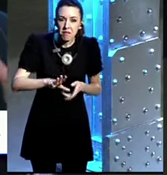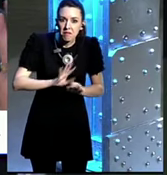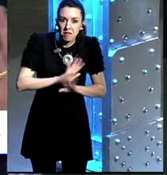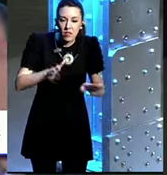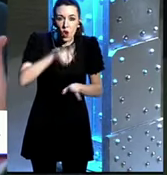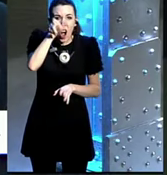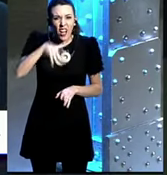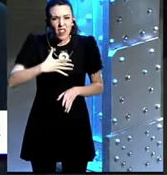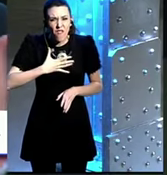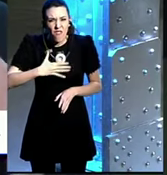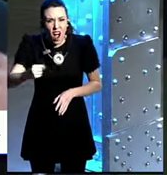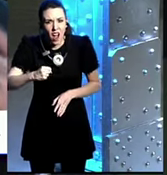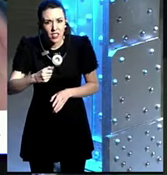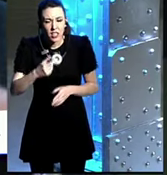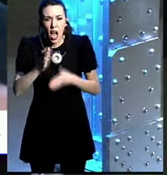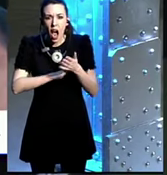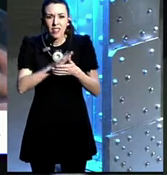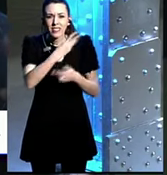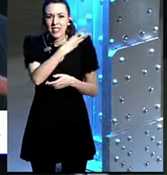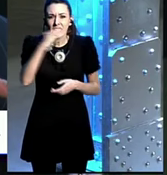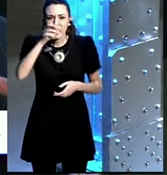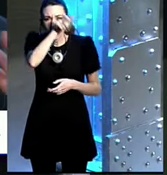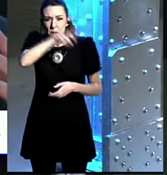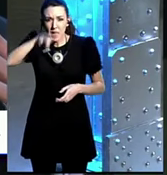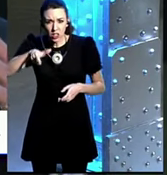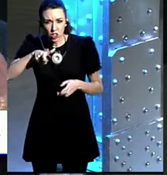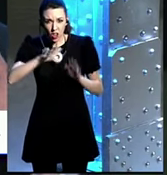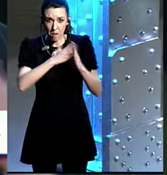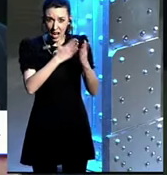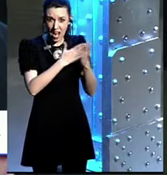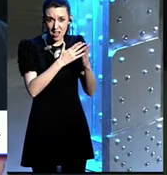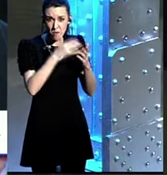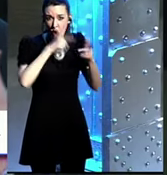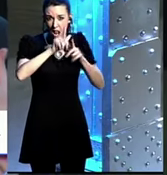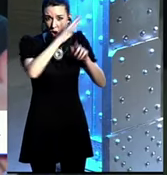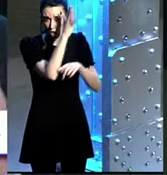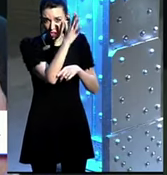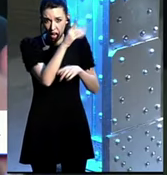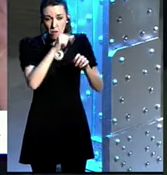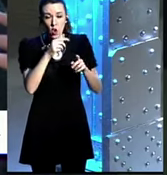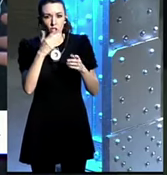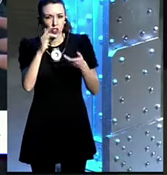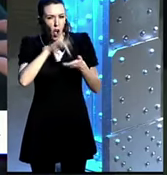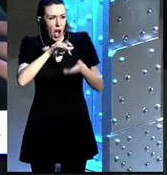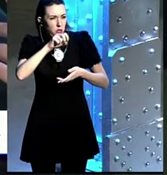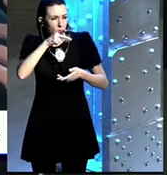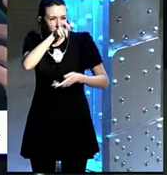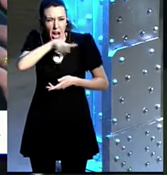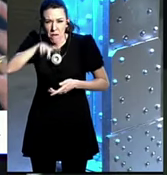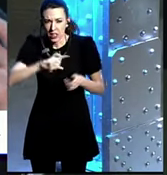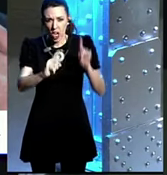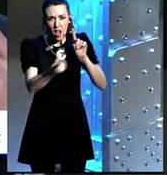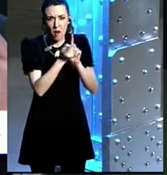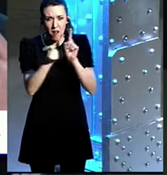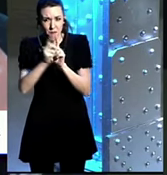habló conmigo. Hablé con 300 personas en Lejos del Árbol, he entrevistado a docenas de personas